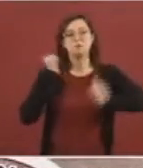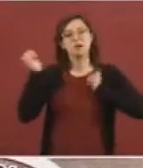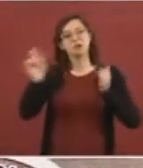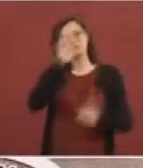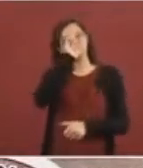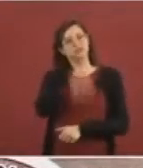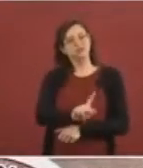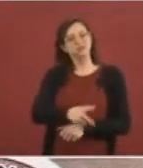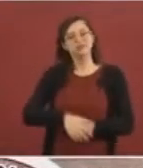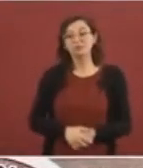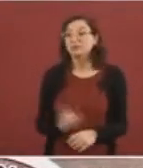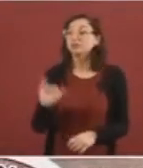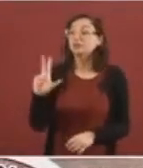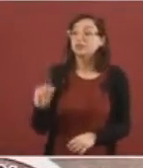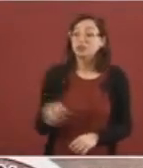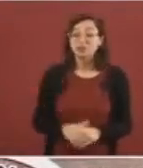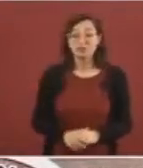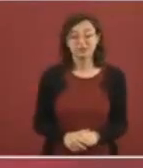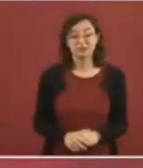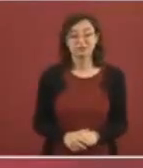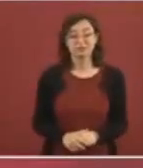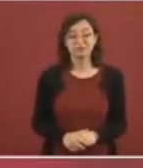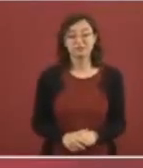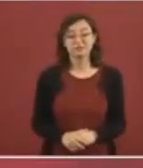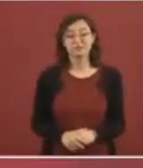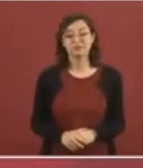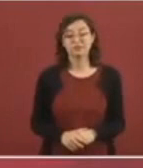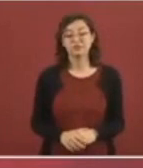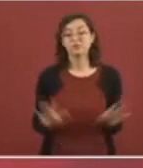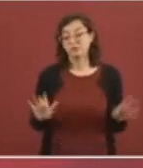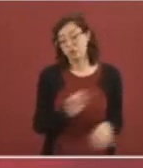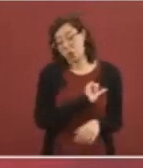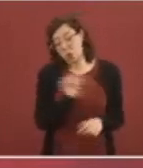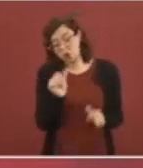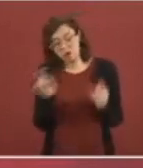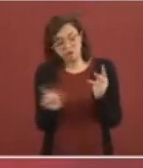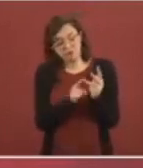que también se puede medir, y ojalá y los expertos me